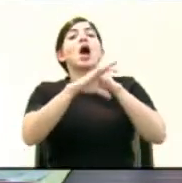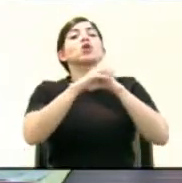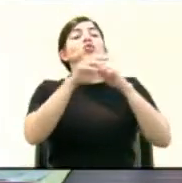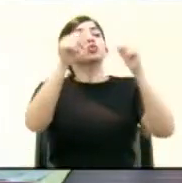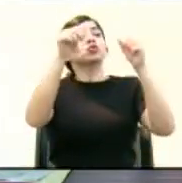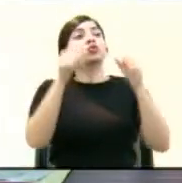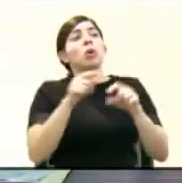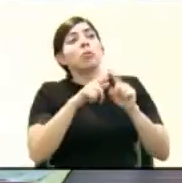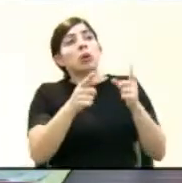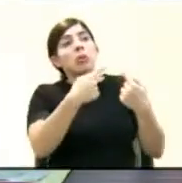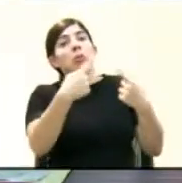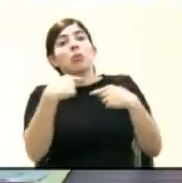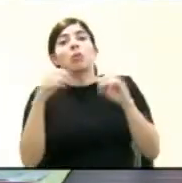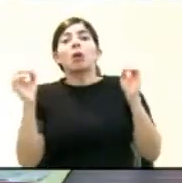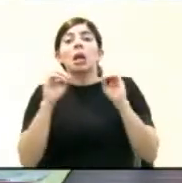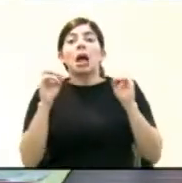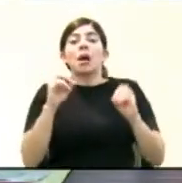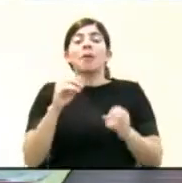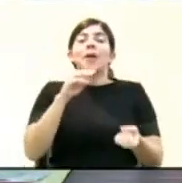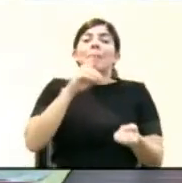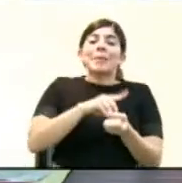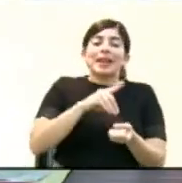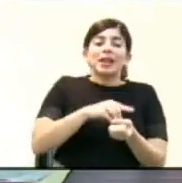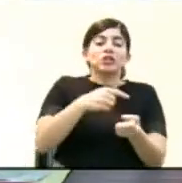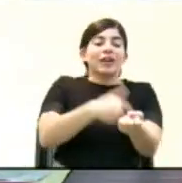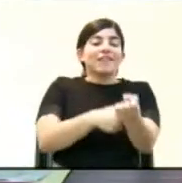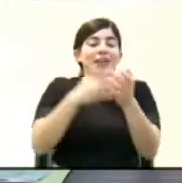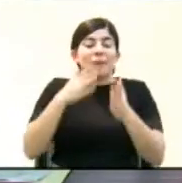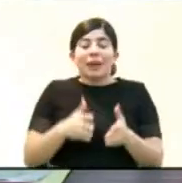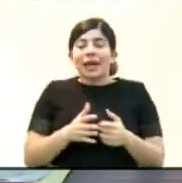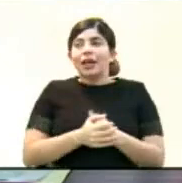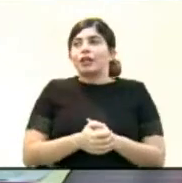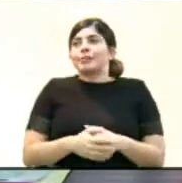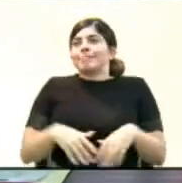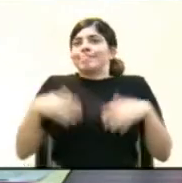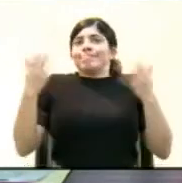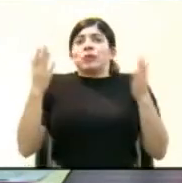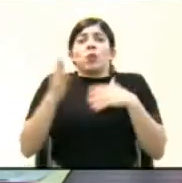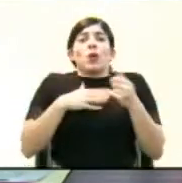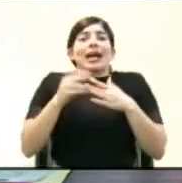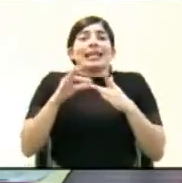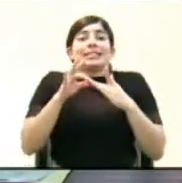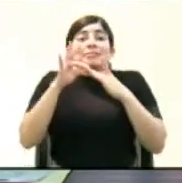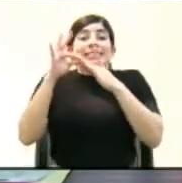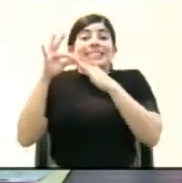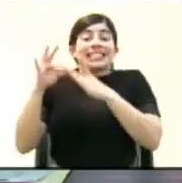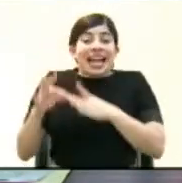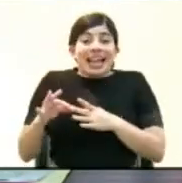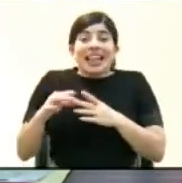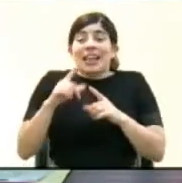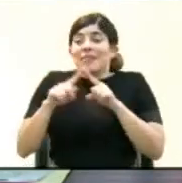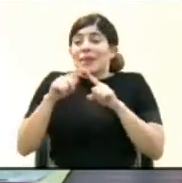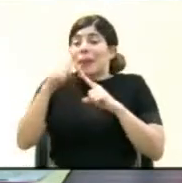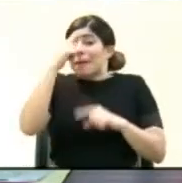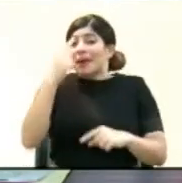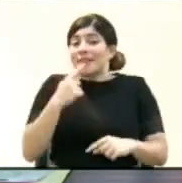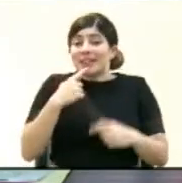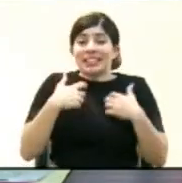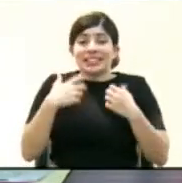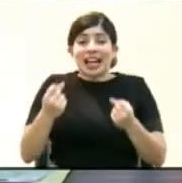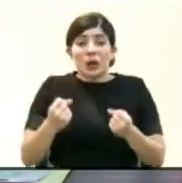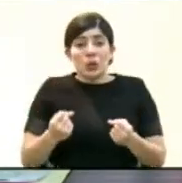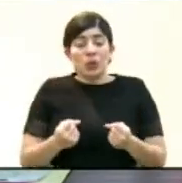hay inopia en médicos, en enfermeros, en todo tipo de especialidades y de perfiles de